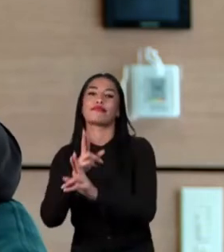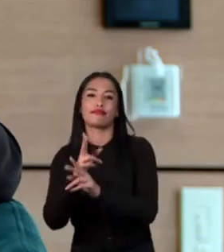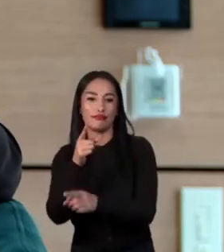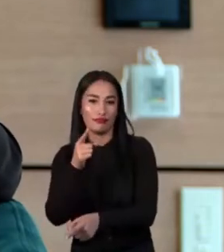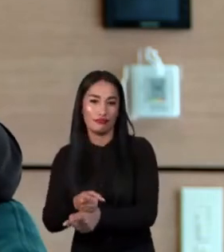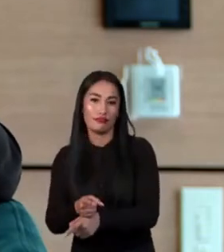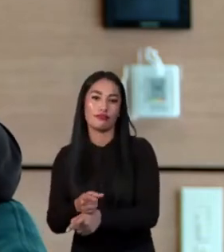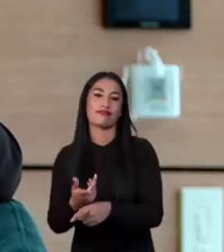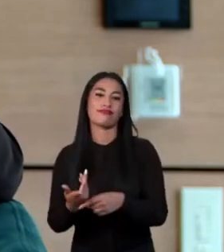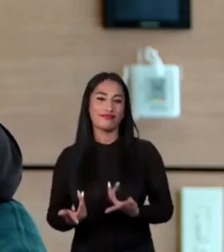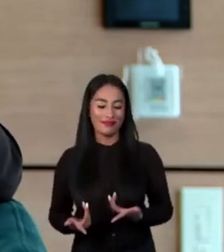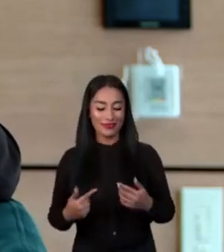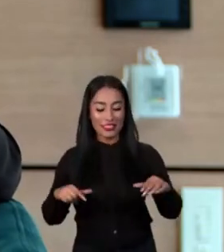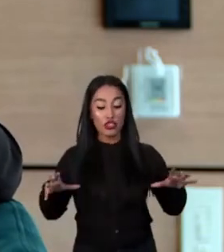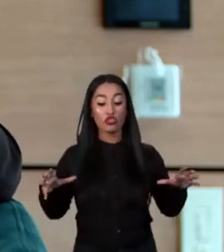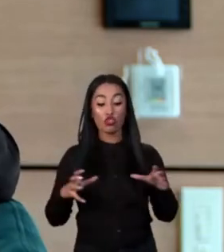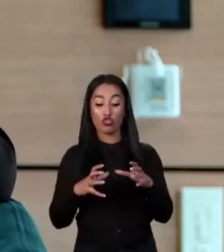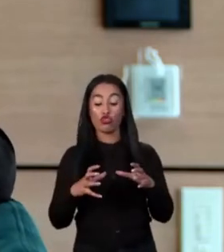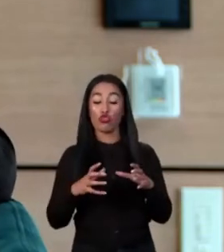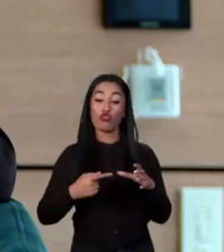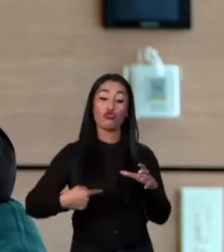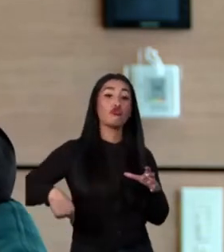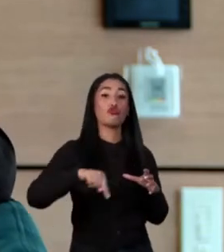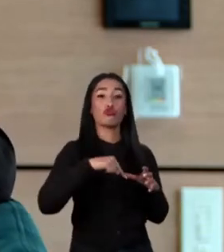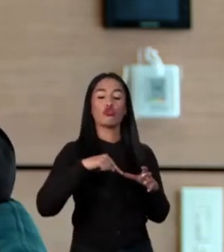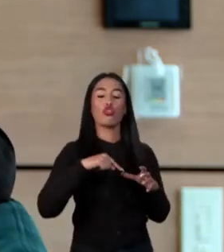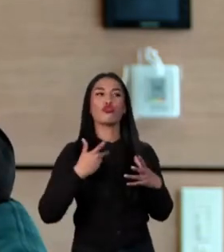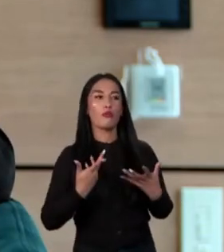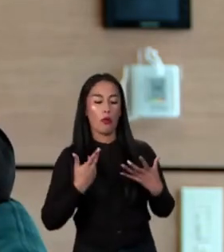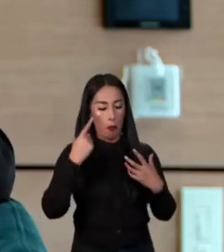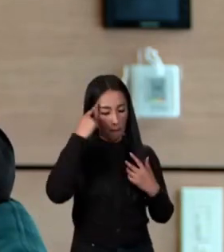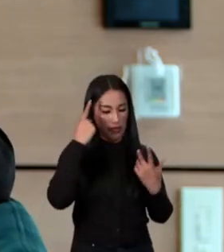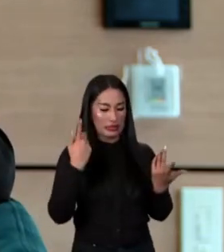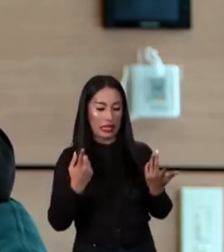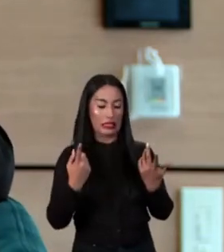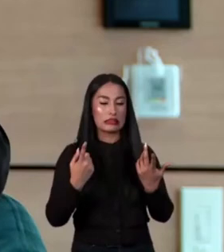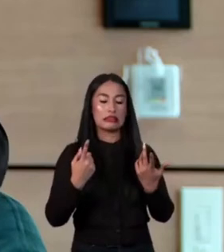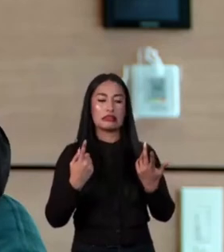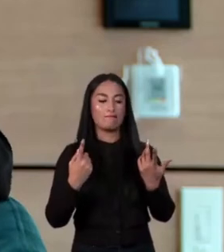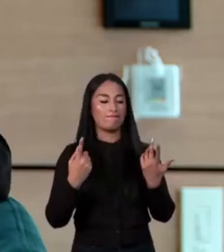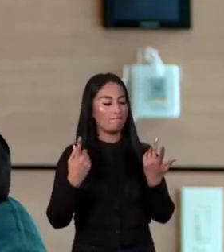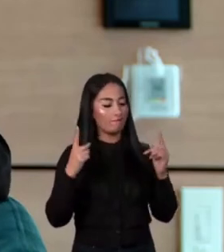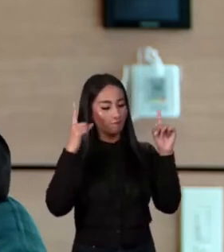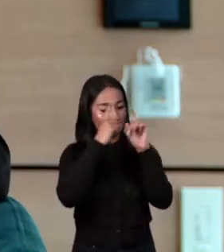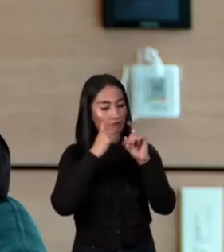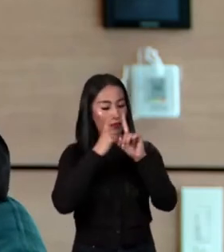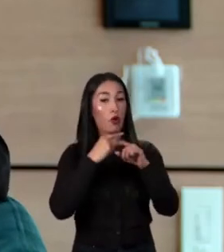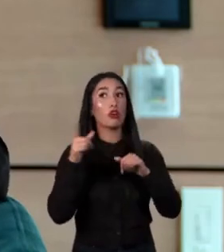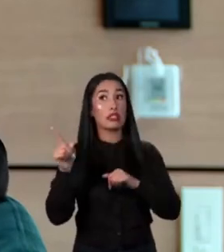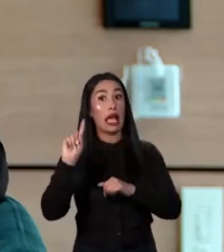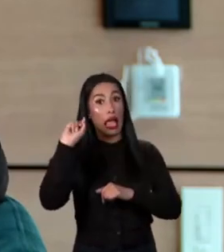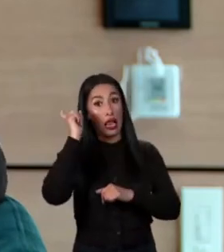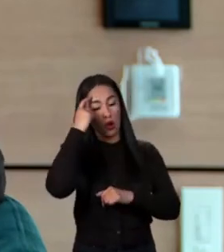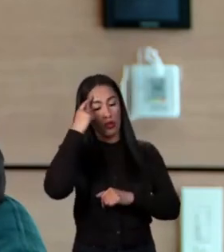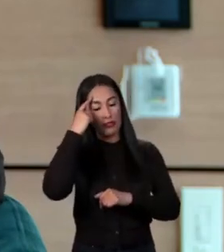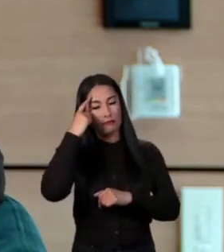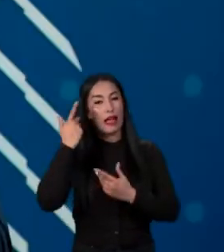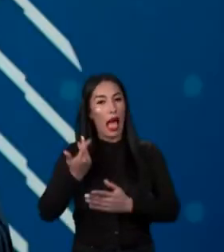trabajar todos para potenciar este esfuerzo que lleva realizando el gobierno pues por tantos años y que ya empezamos a ver consolidado